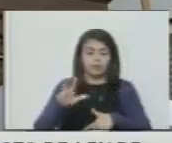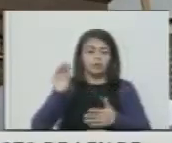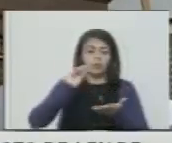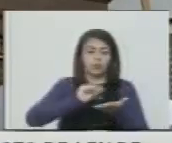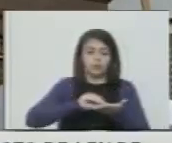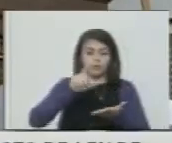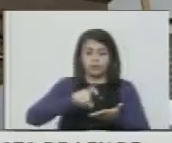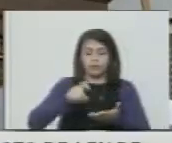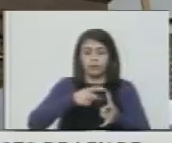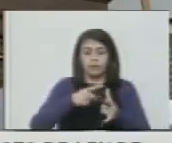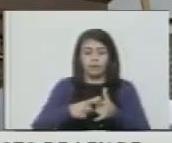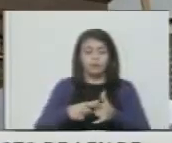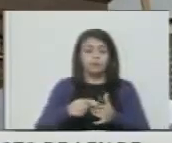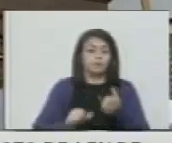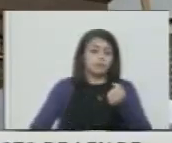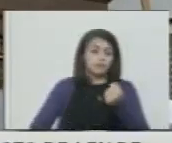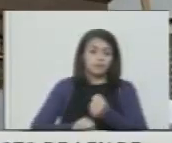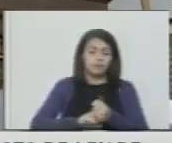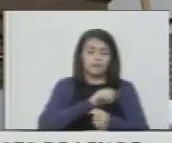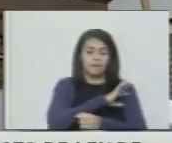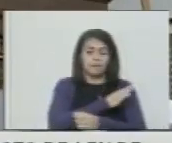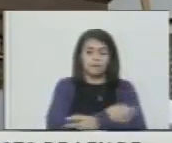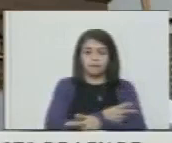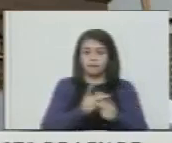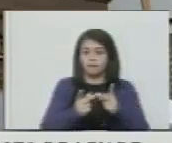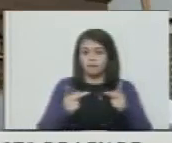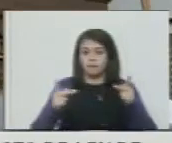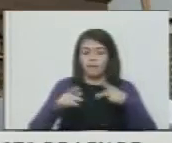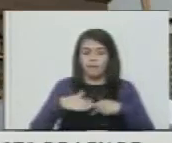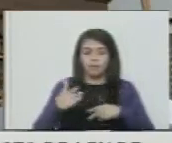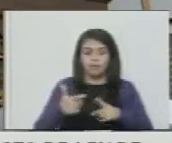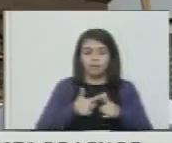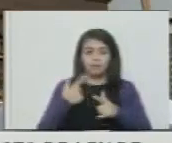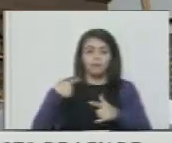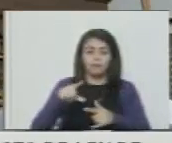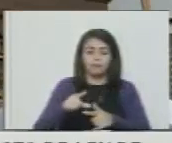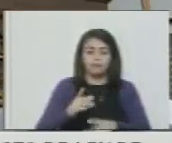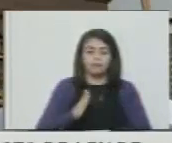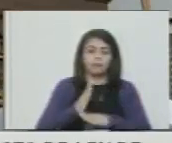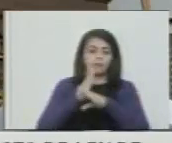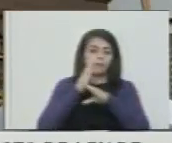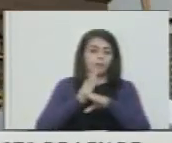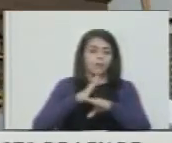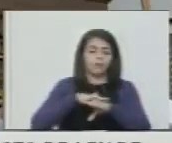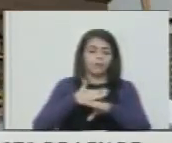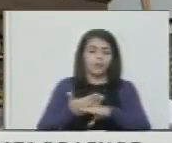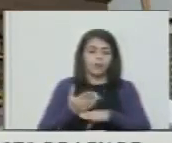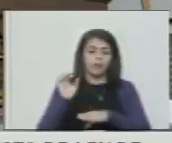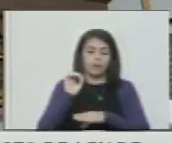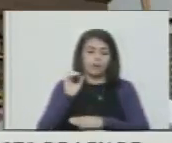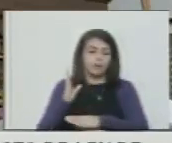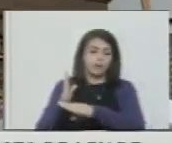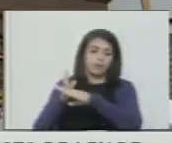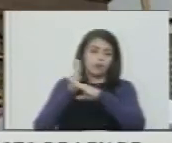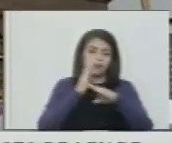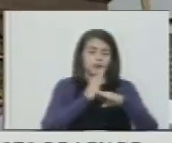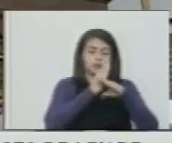13. Requerir el auxilio de la fuerza pública cuando hubiera impedimento u